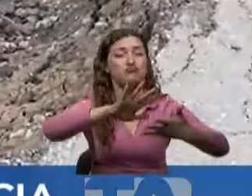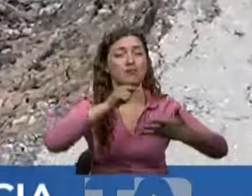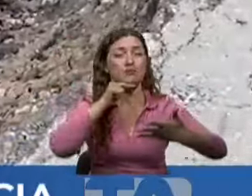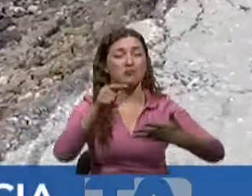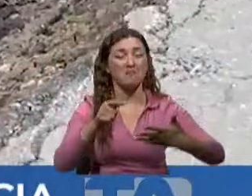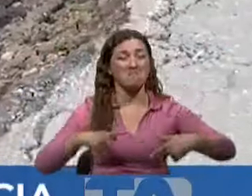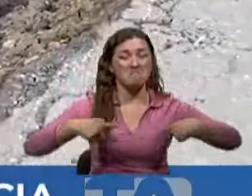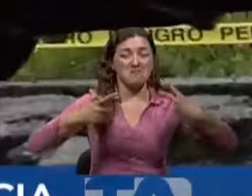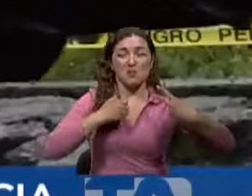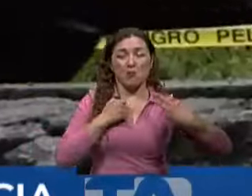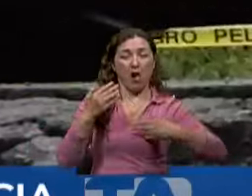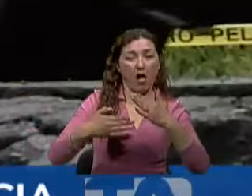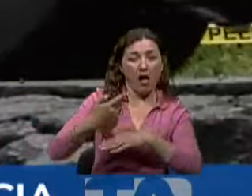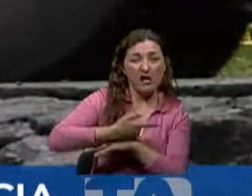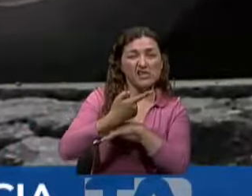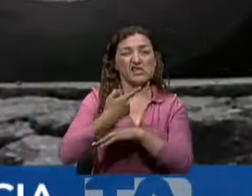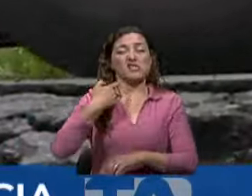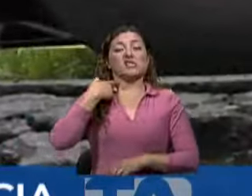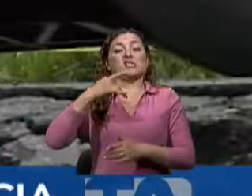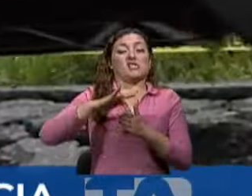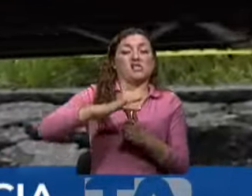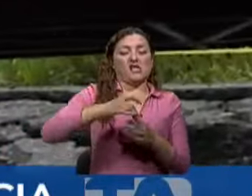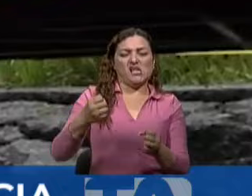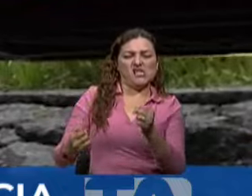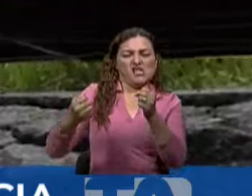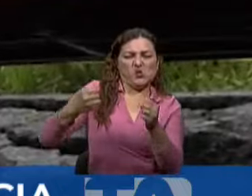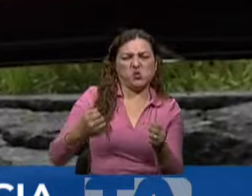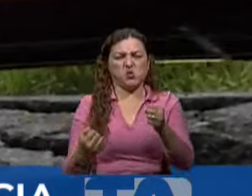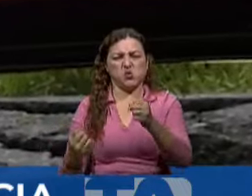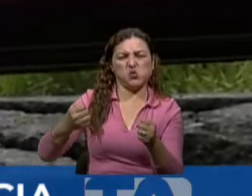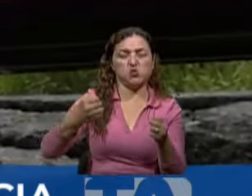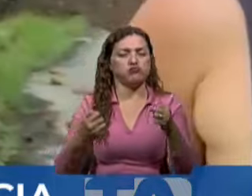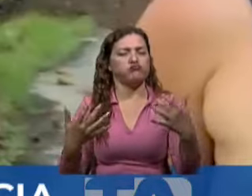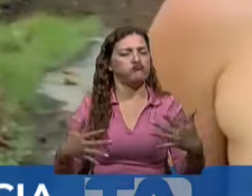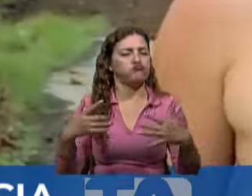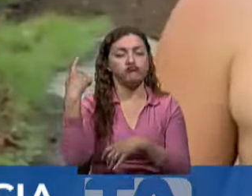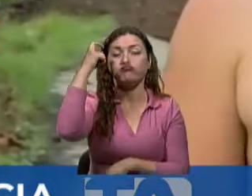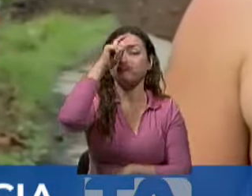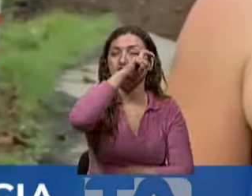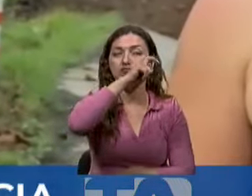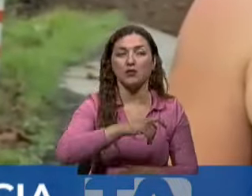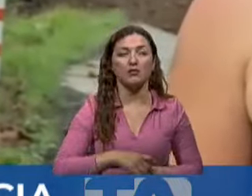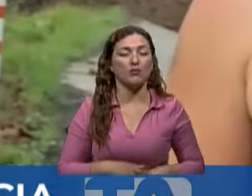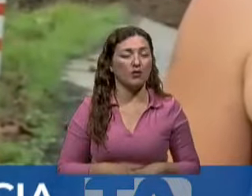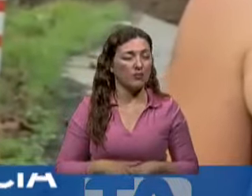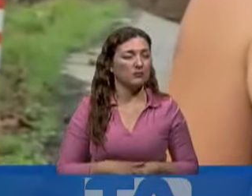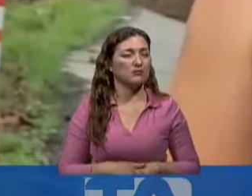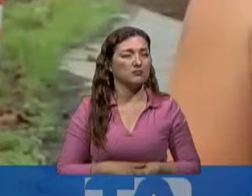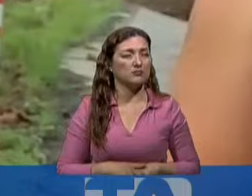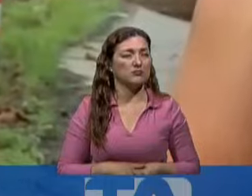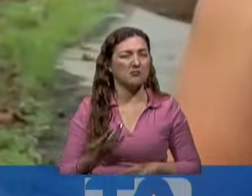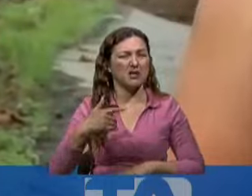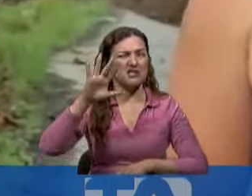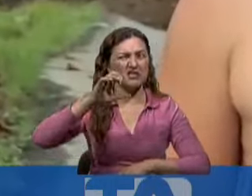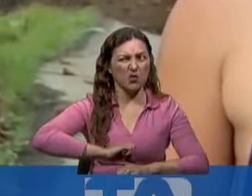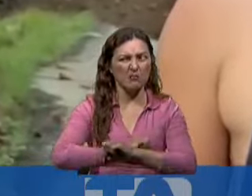vida cotidiana de sus habitantes y poniendo en jaque la infraestructura vial. De golpe 5 se escuchó solamente un